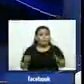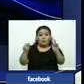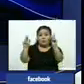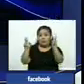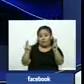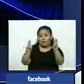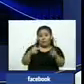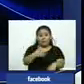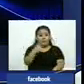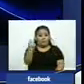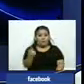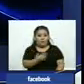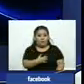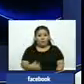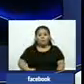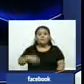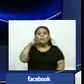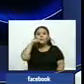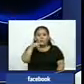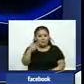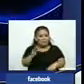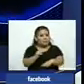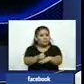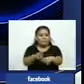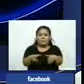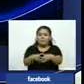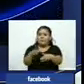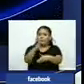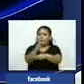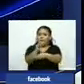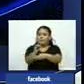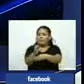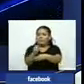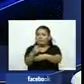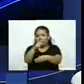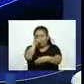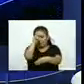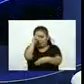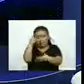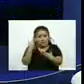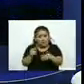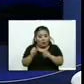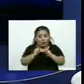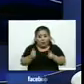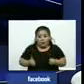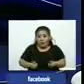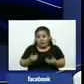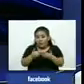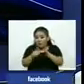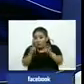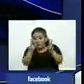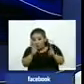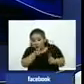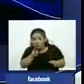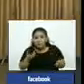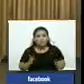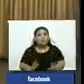el presidente Nayib Bukele aseguró que la CICIG ya está trabajando y que el gobierno ya mandó información sobre distintos casos.